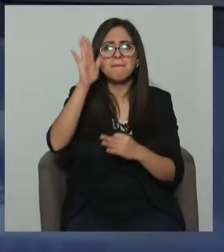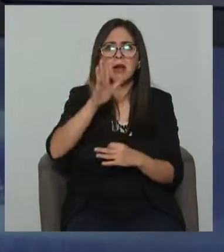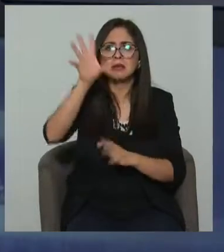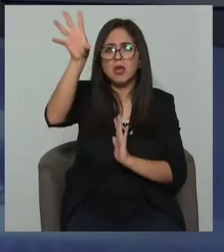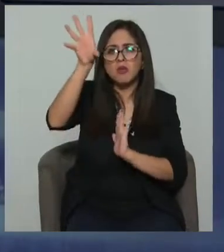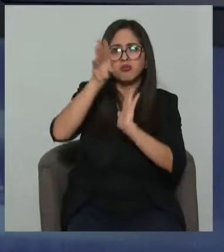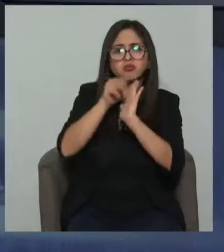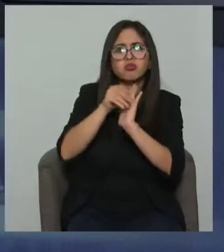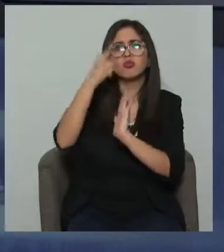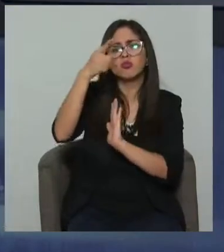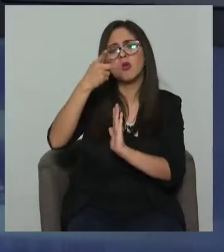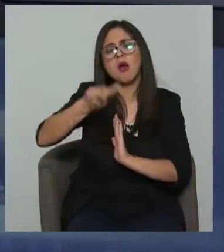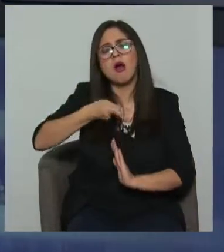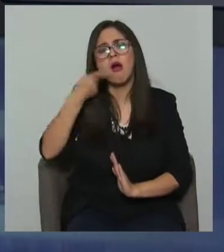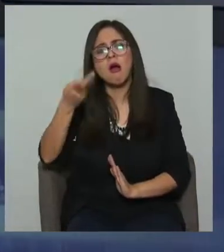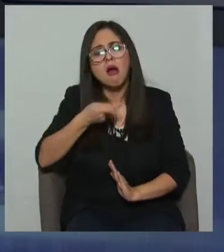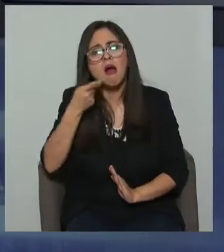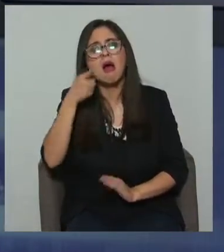norteamericana, que es una manera de